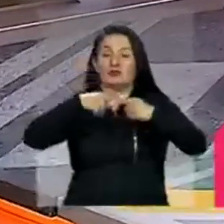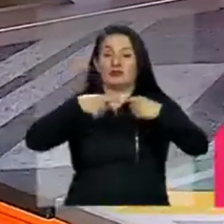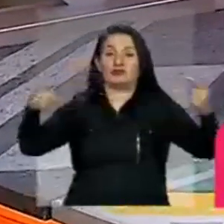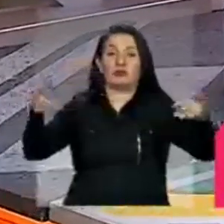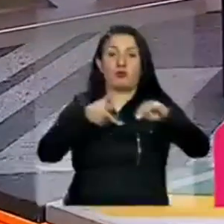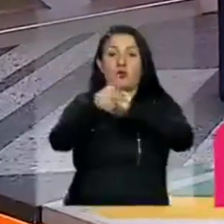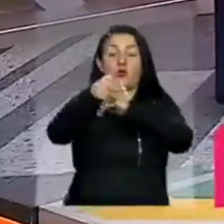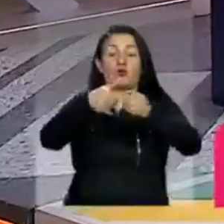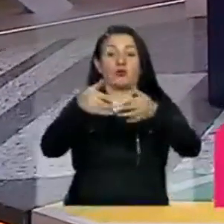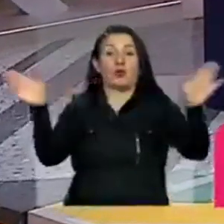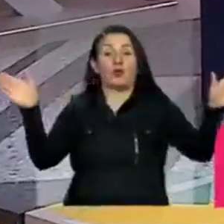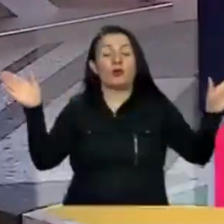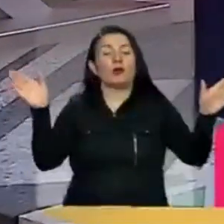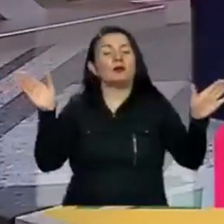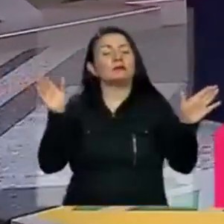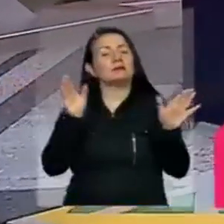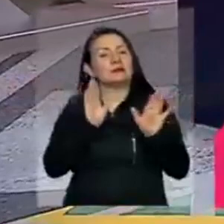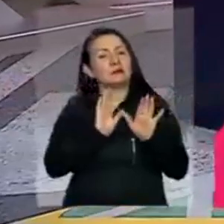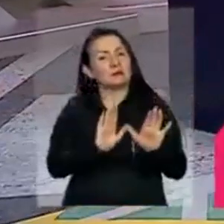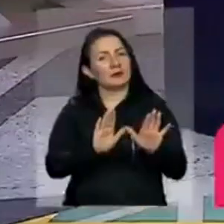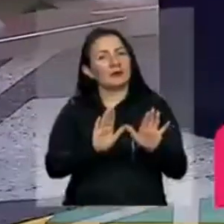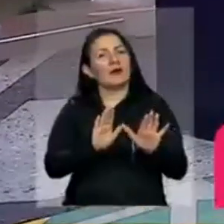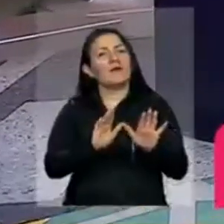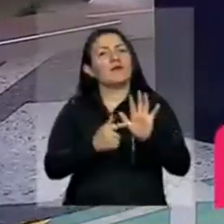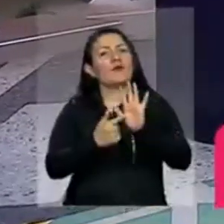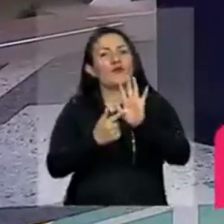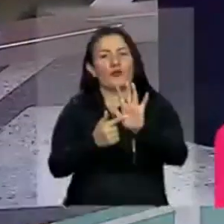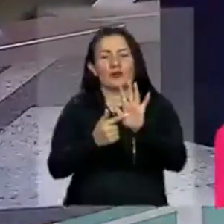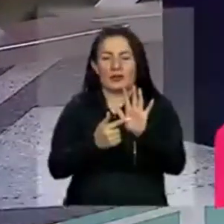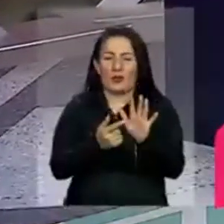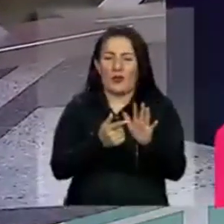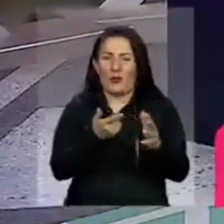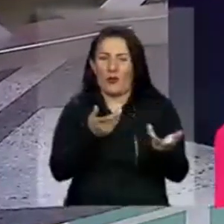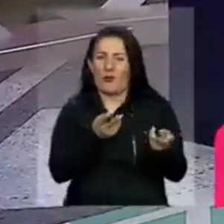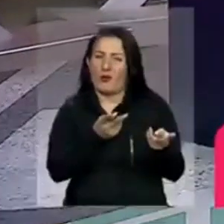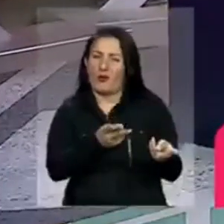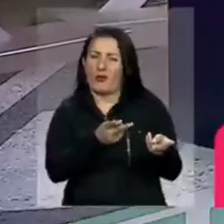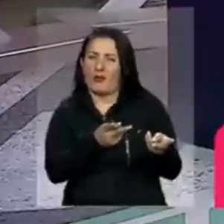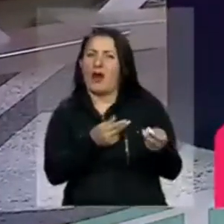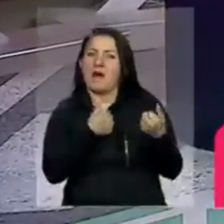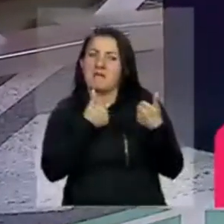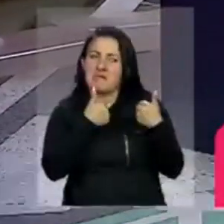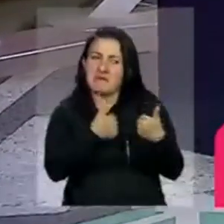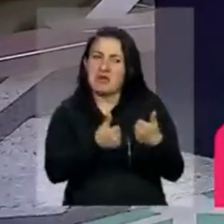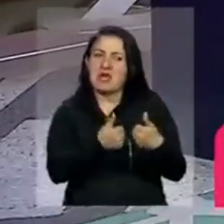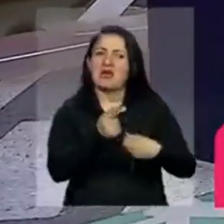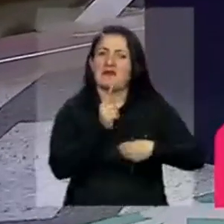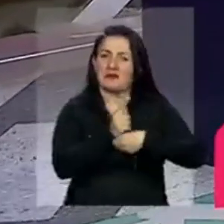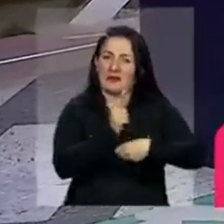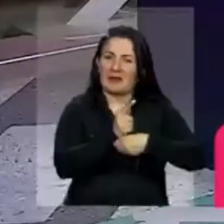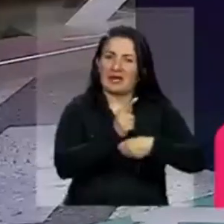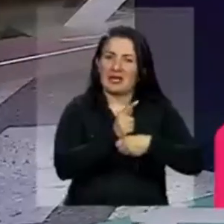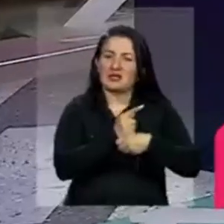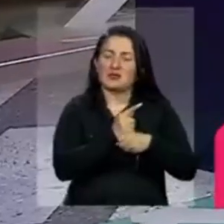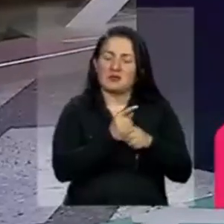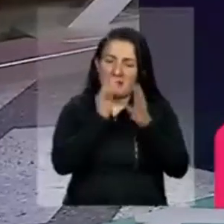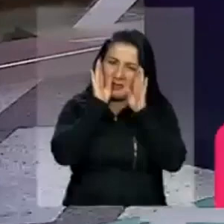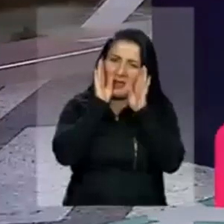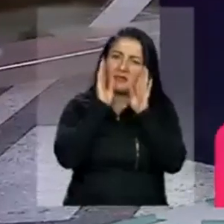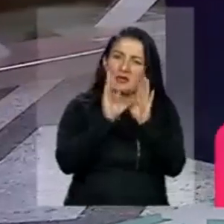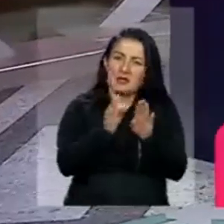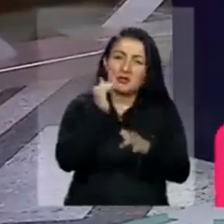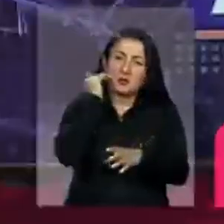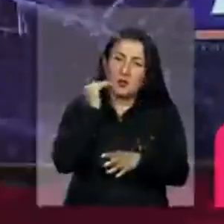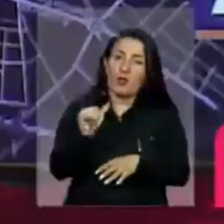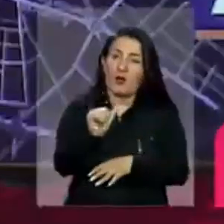Y tengo entendido que eso además, en vez de tomarse como qué bien la federación, vamos a escuchar a nuestras